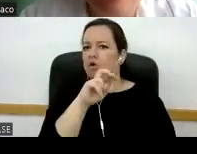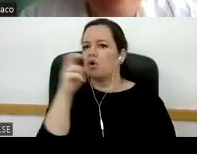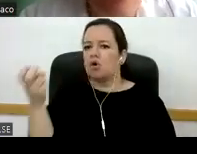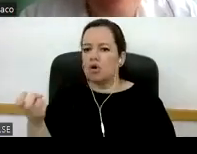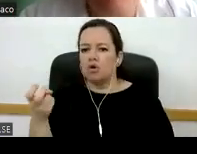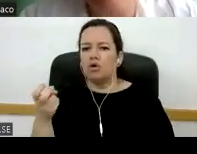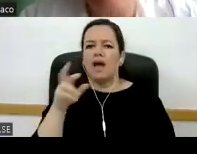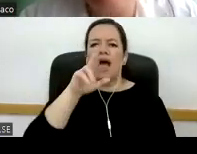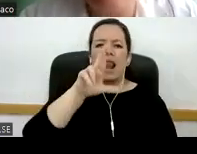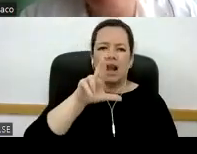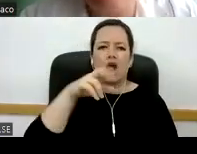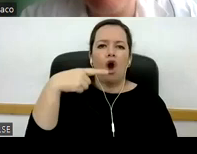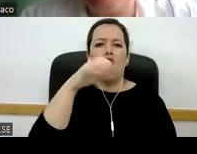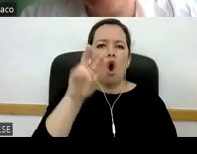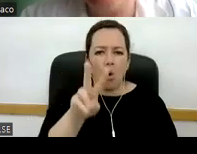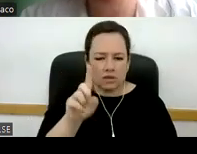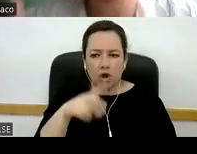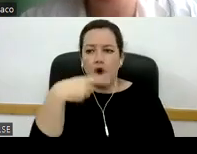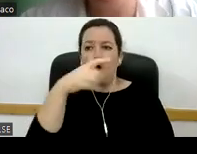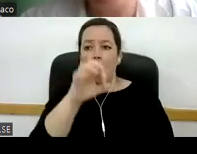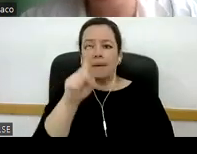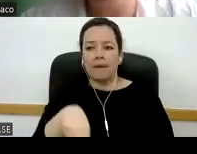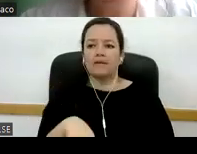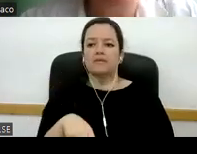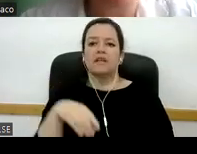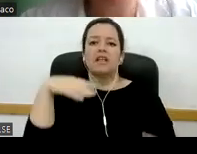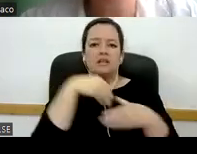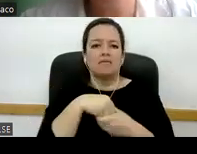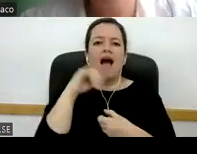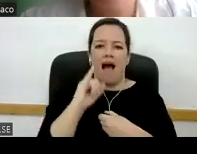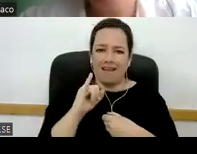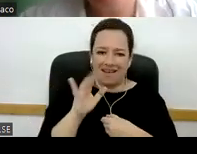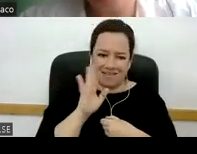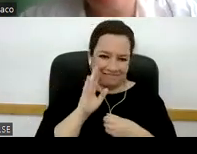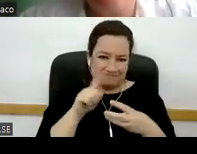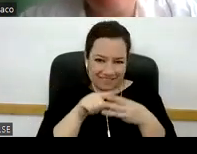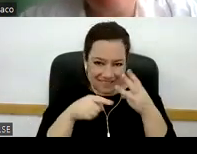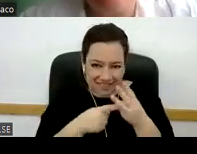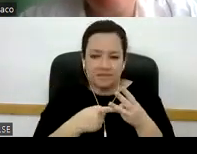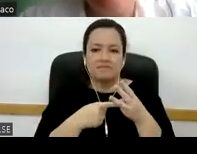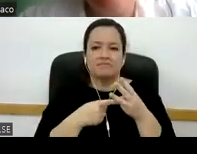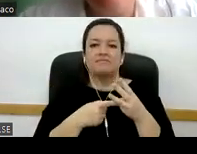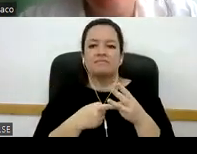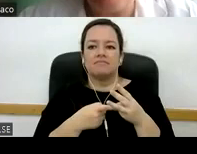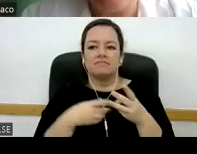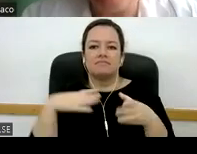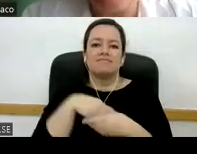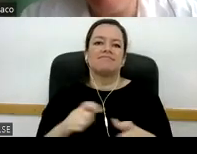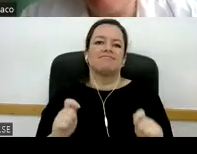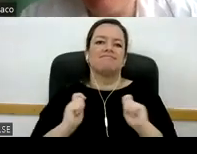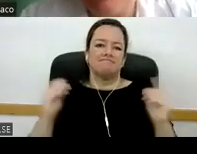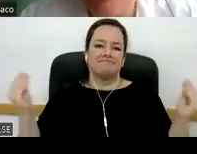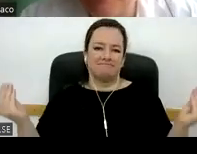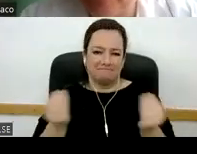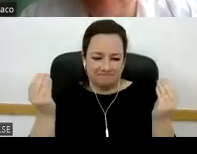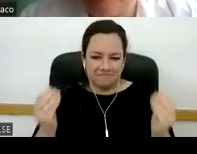los LR Ghost también, varios de ellos pues llevan calcio, magnesio y potasio, que nos pueden ayudar también en